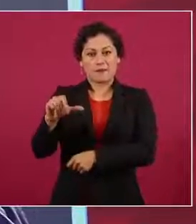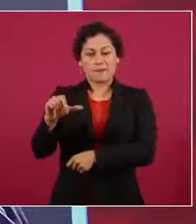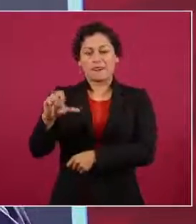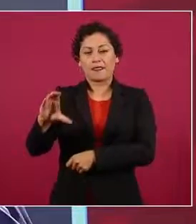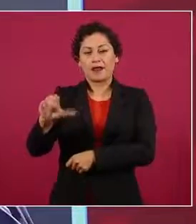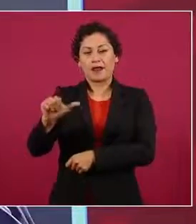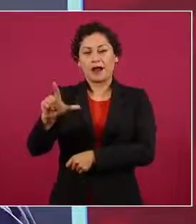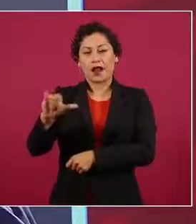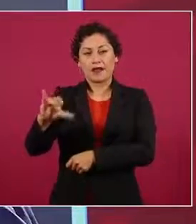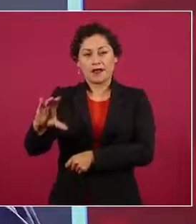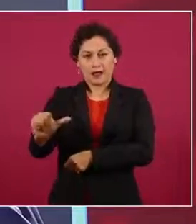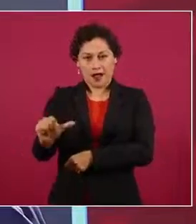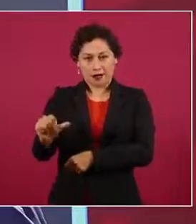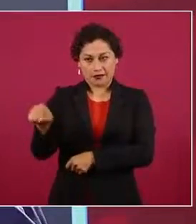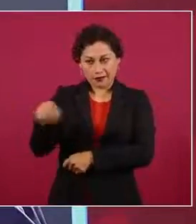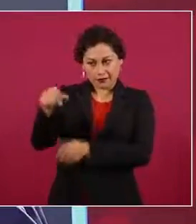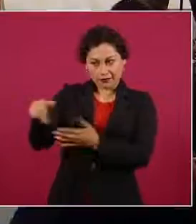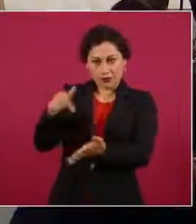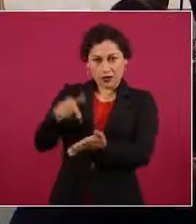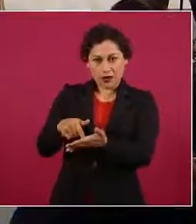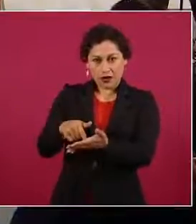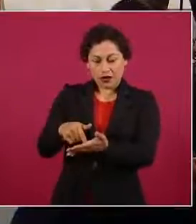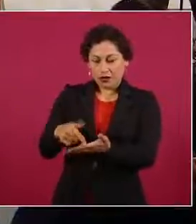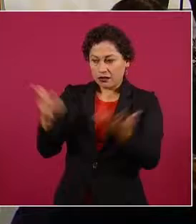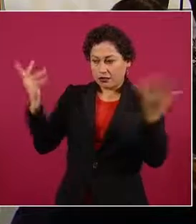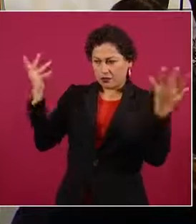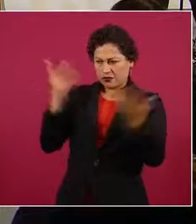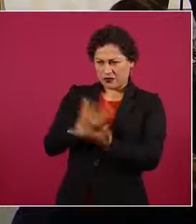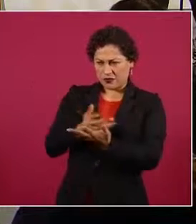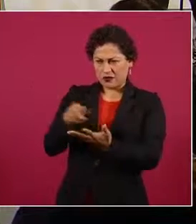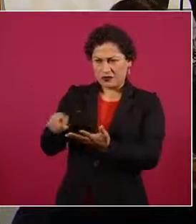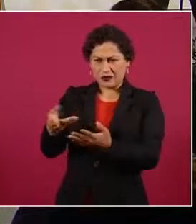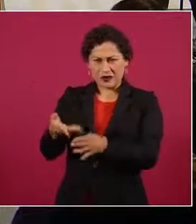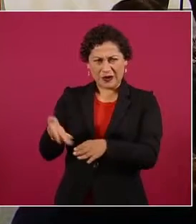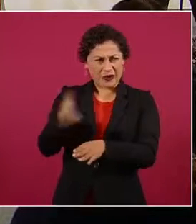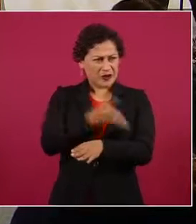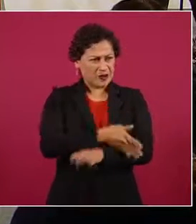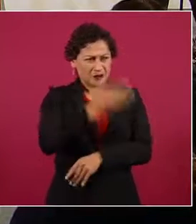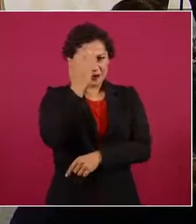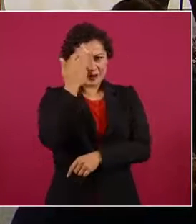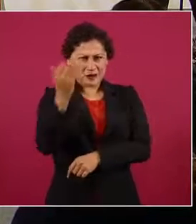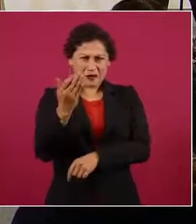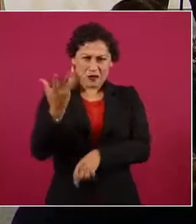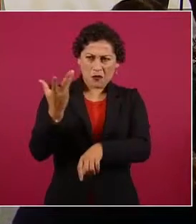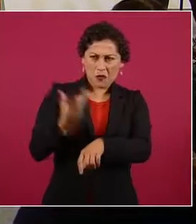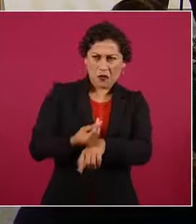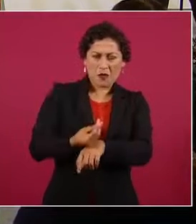dice, ¿cómo autorizaron? ¿Quién dio los permisos?